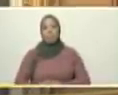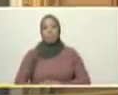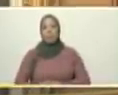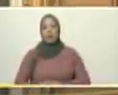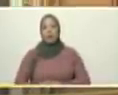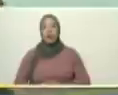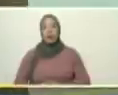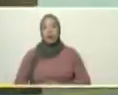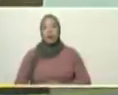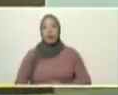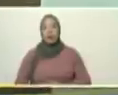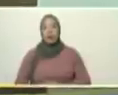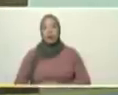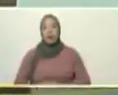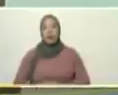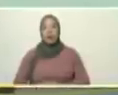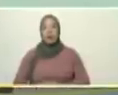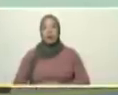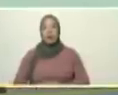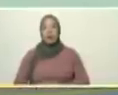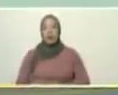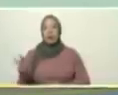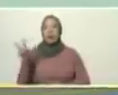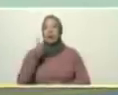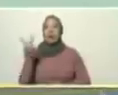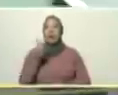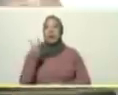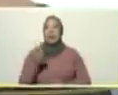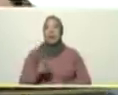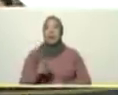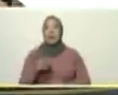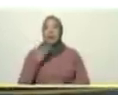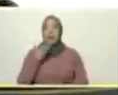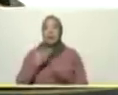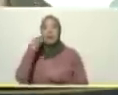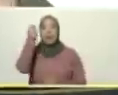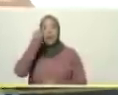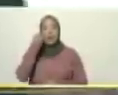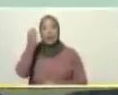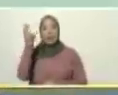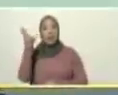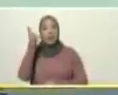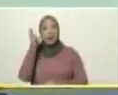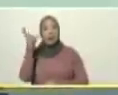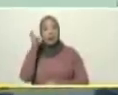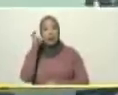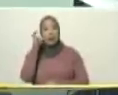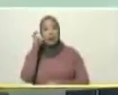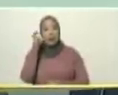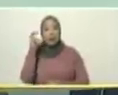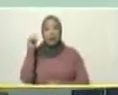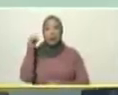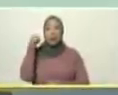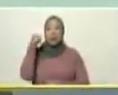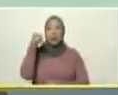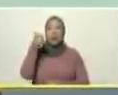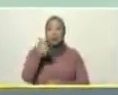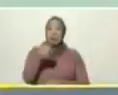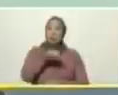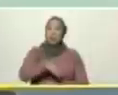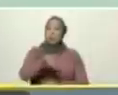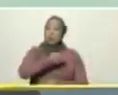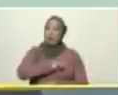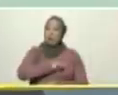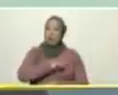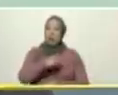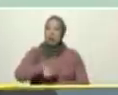usted a todo el pueblo de Venezuela. Estaba pensando, escuchándole, que durante mucho tiempo sabíamos en Madrid el tiempo